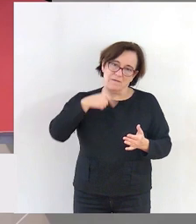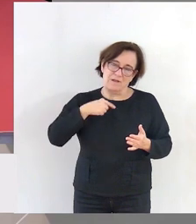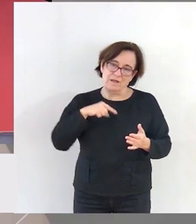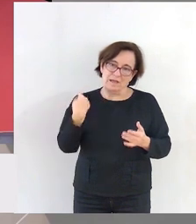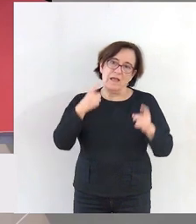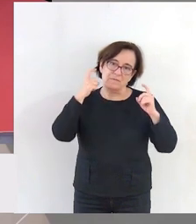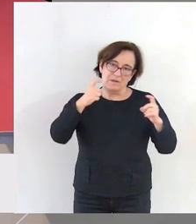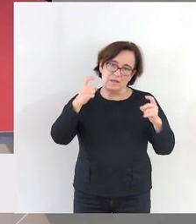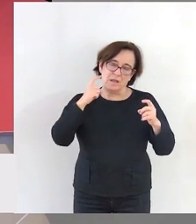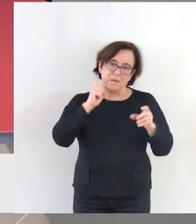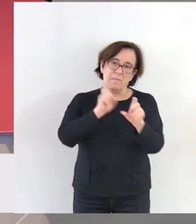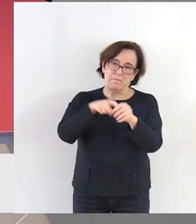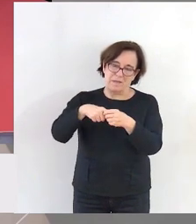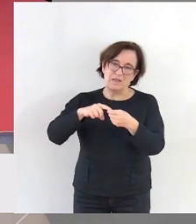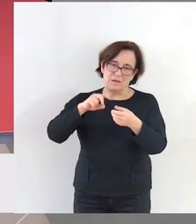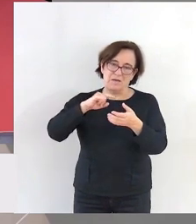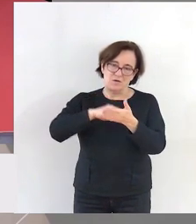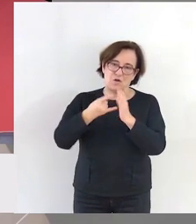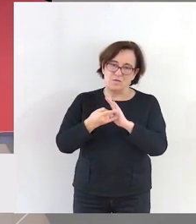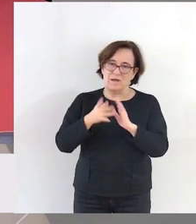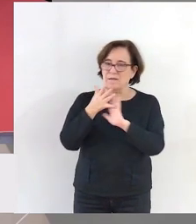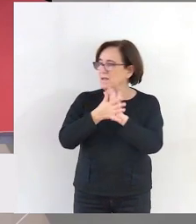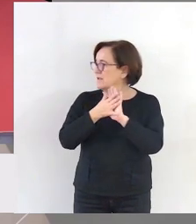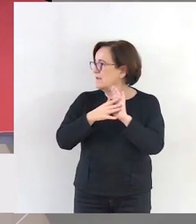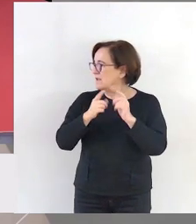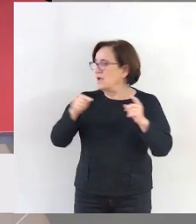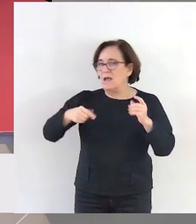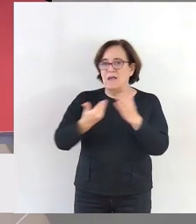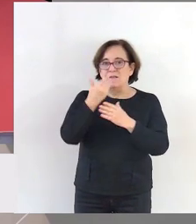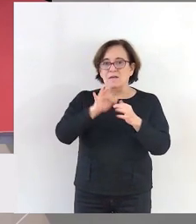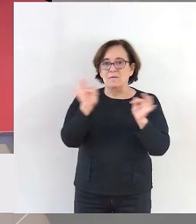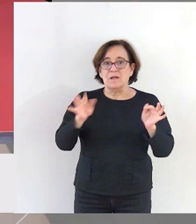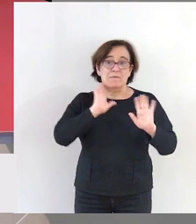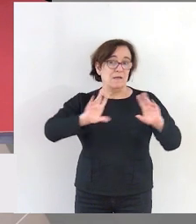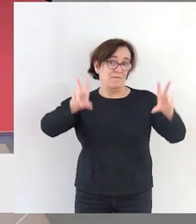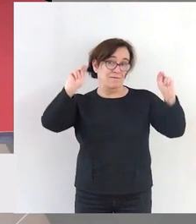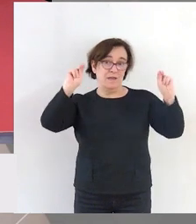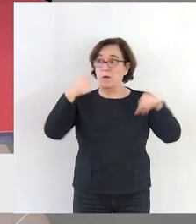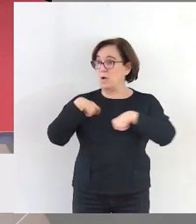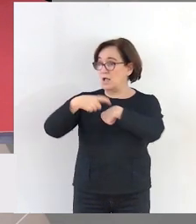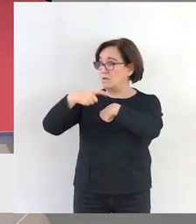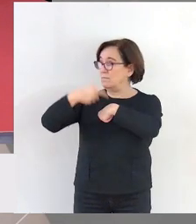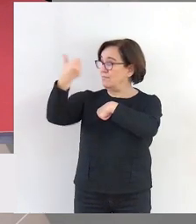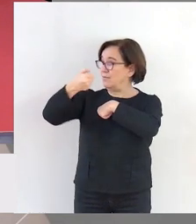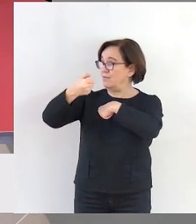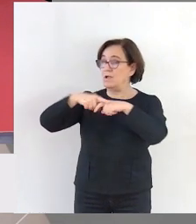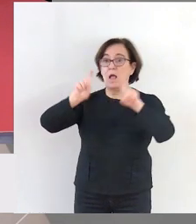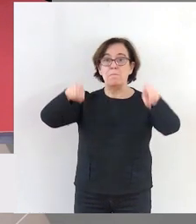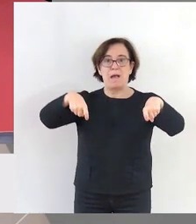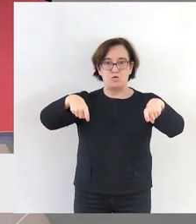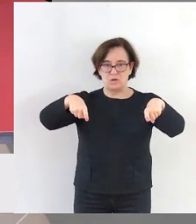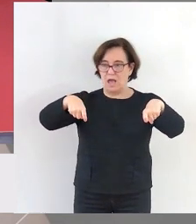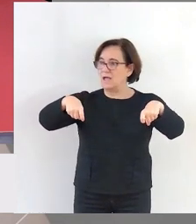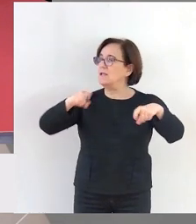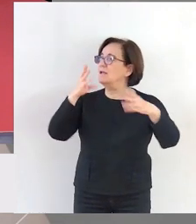intentar participar en esas soluciones no que estamos hablando a lo largo de todo el día de hoy lo vamos a dejar aquí porque ya es la hora de hacer una pausa